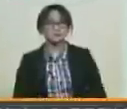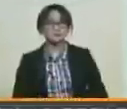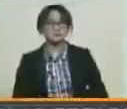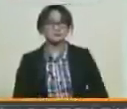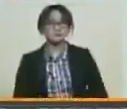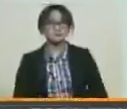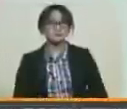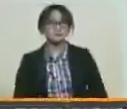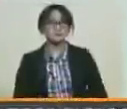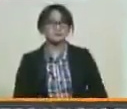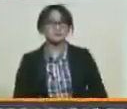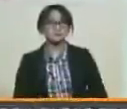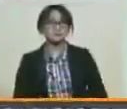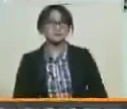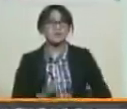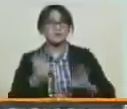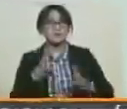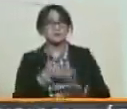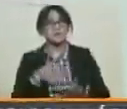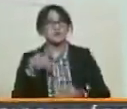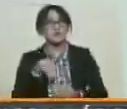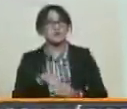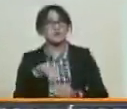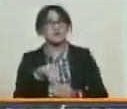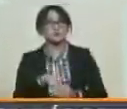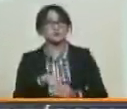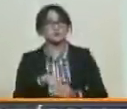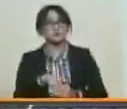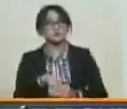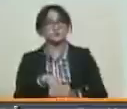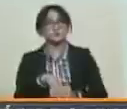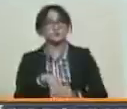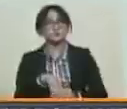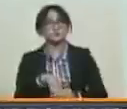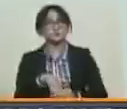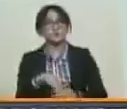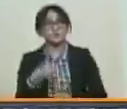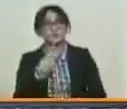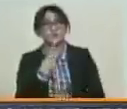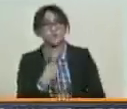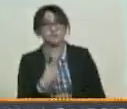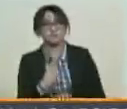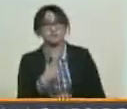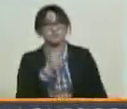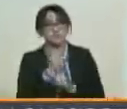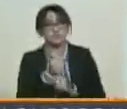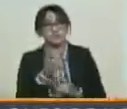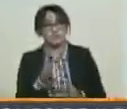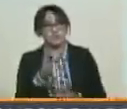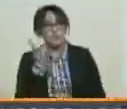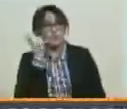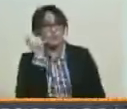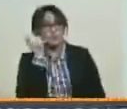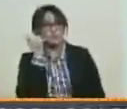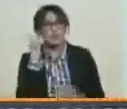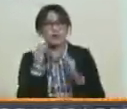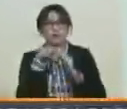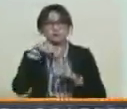¡Son 10 millones de votos! Y te lo voy a decir a ti, trabajador que me escuchas en tu